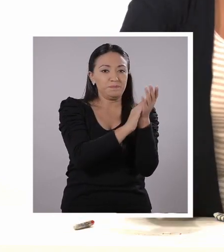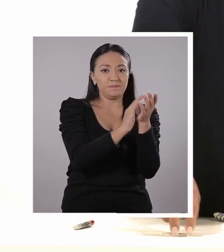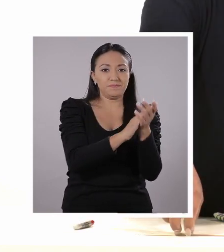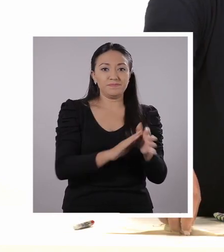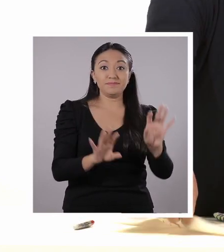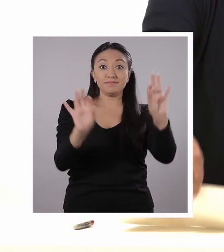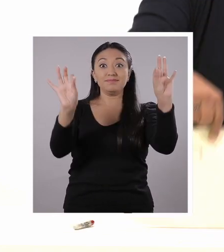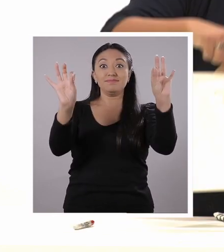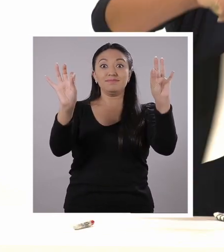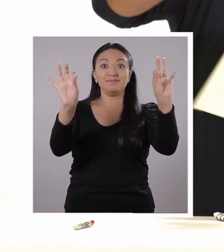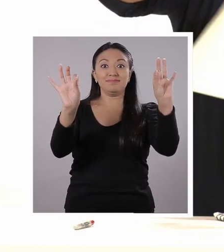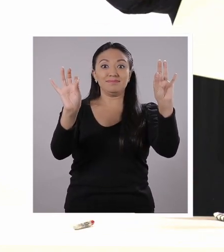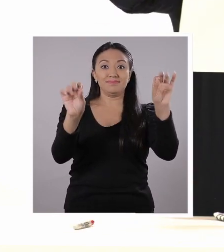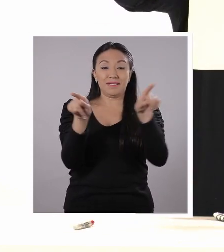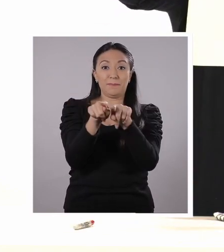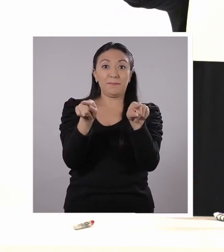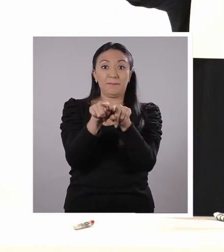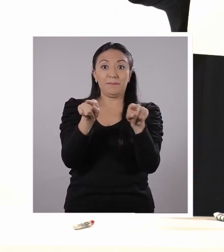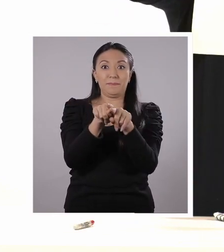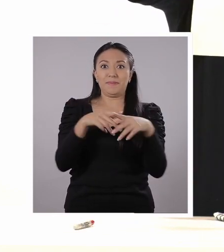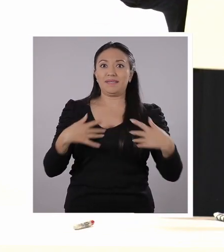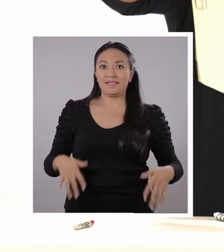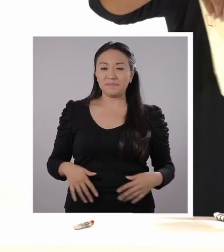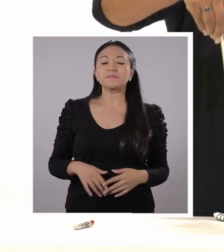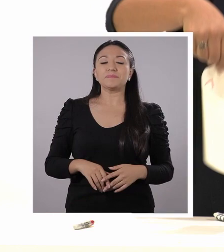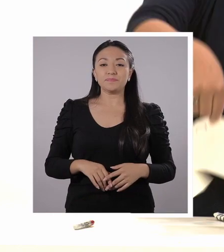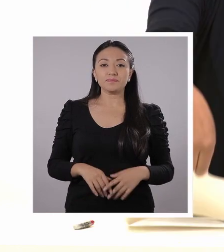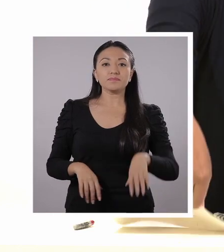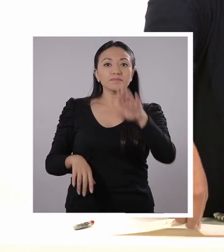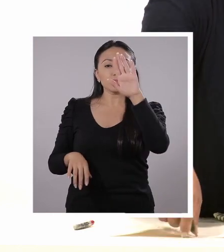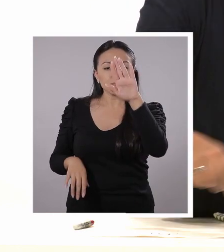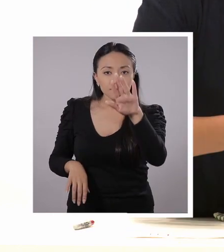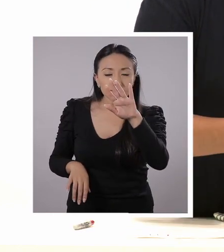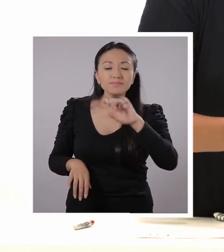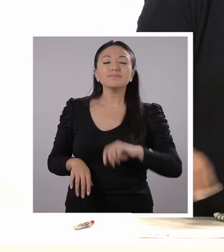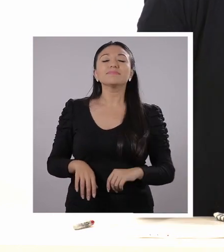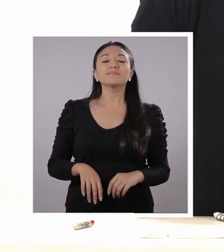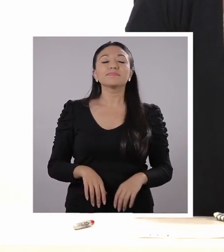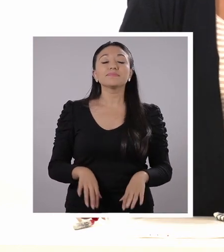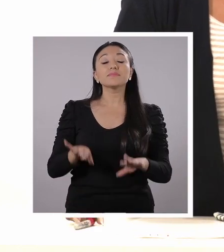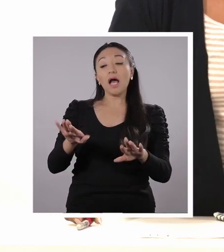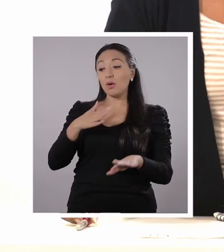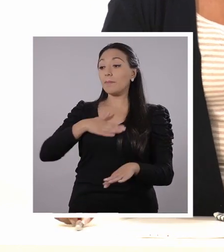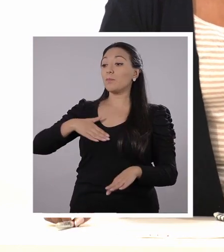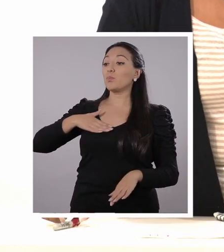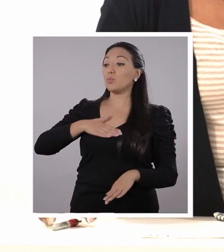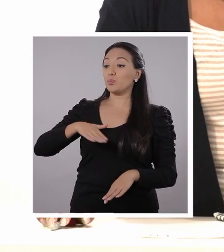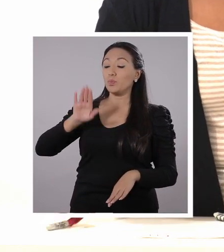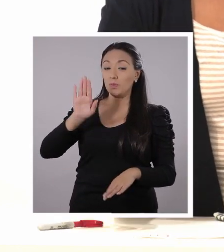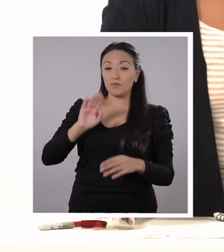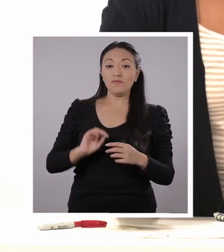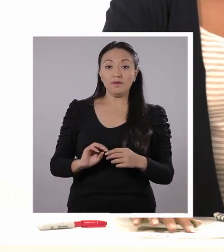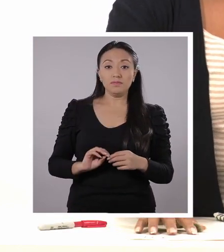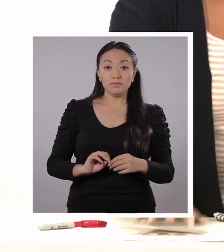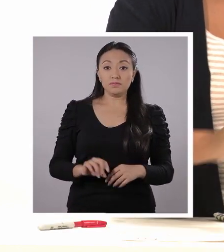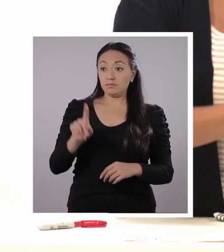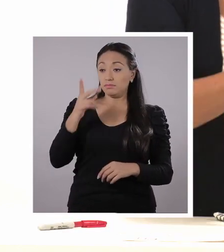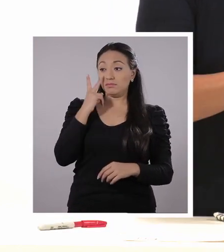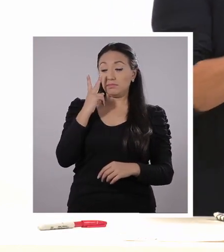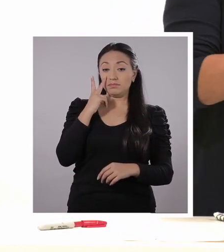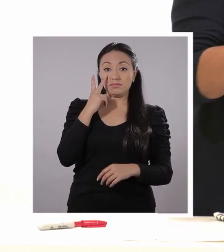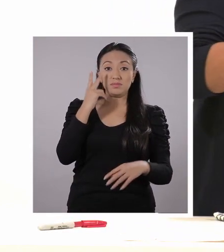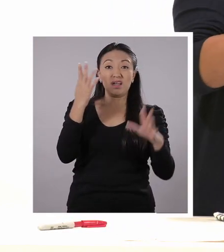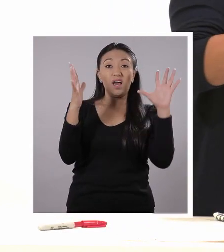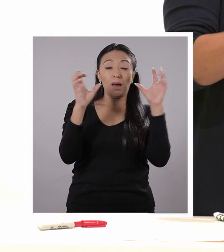1, 2, 3. ¡Ajá! Miren, vamos en un empate. Muy bien. Ahora, Pancho, ¿qué te parece si con